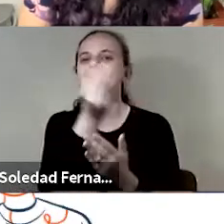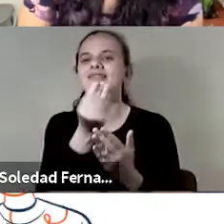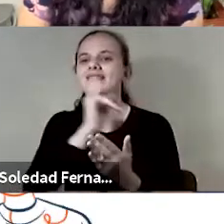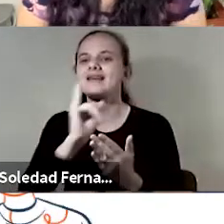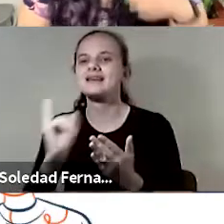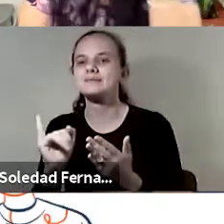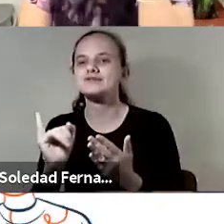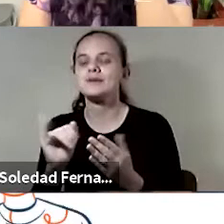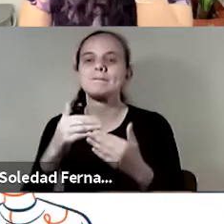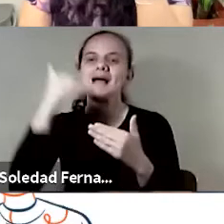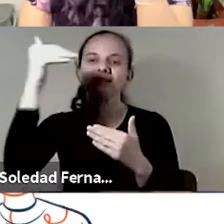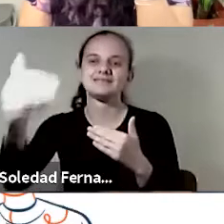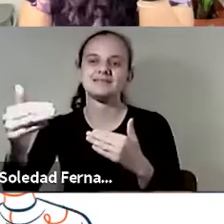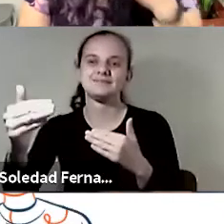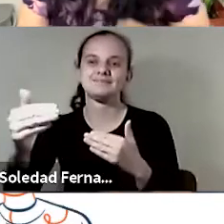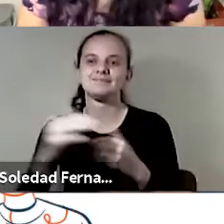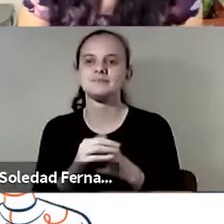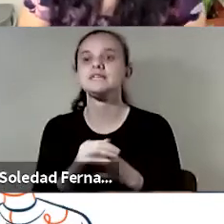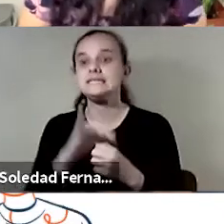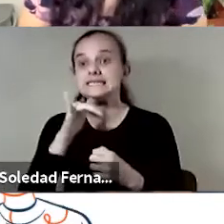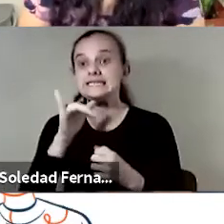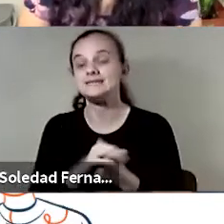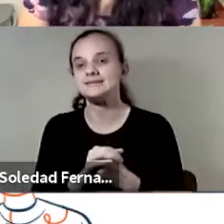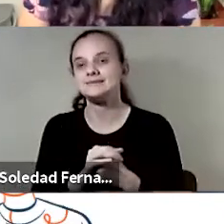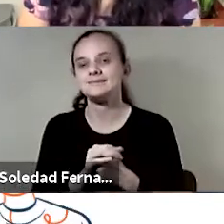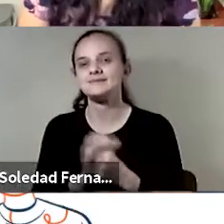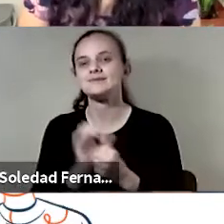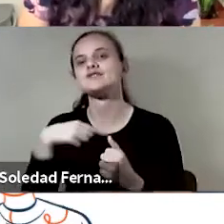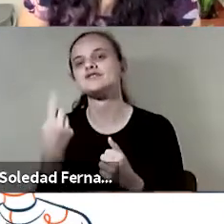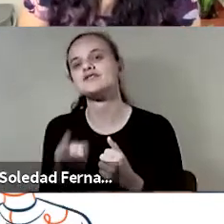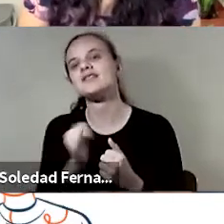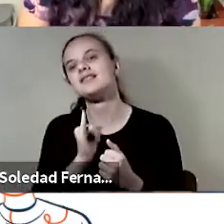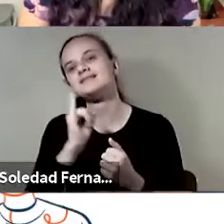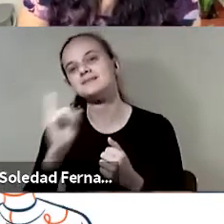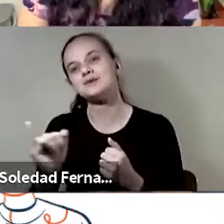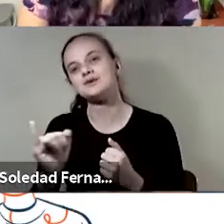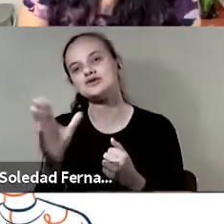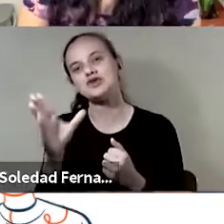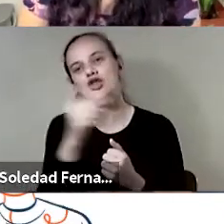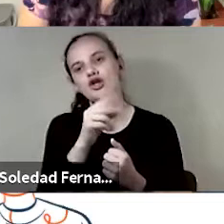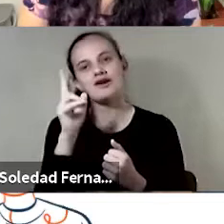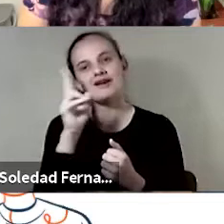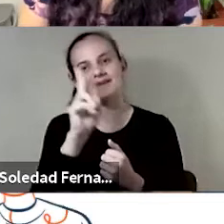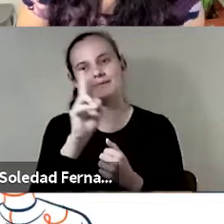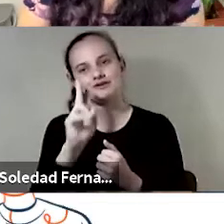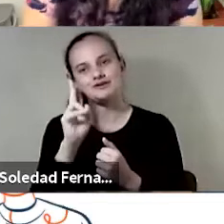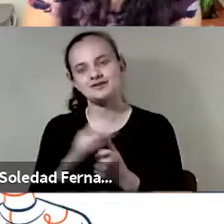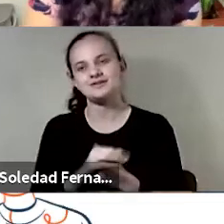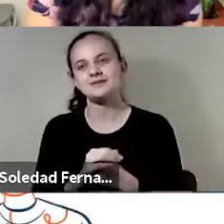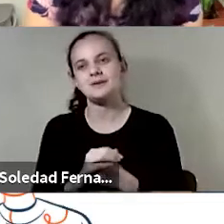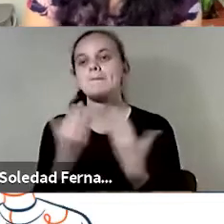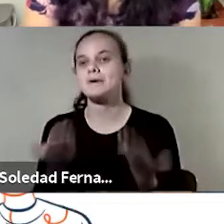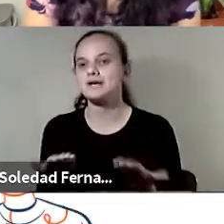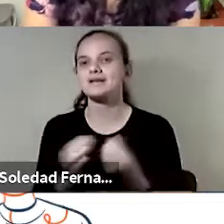cursando. Lo posible sería importante que realicen, aunque sea una descripción general gráfica de cada placa, más allá del texto. Sí, nosotros de